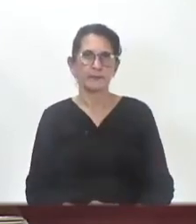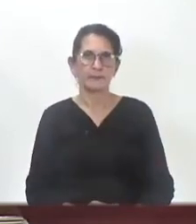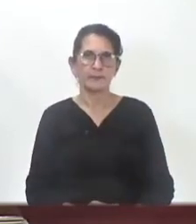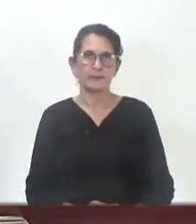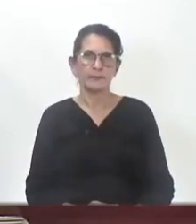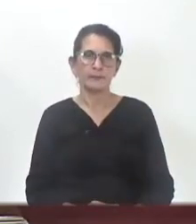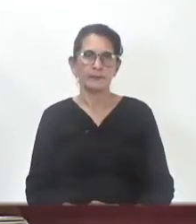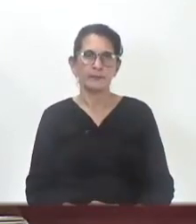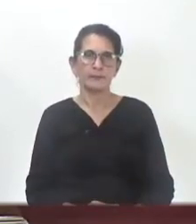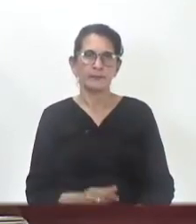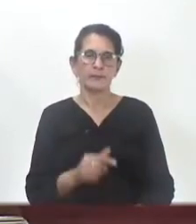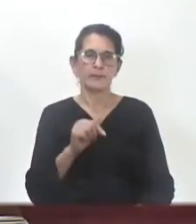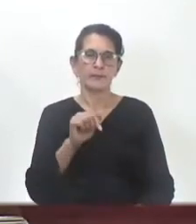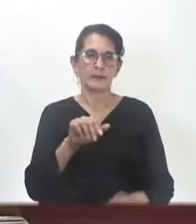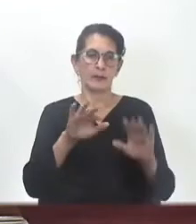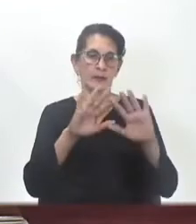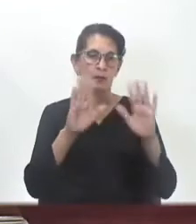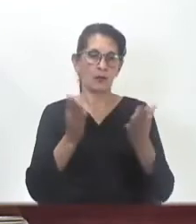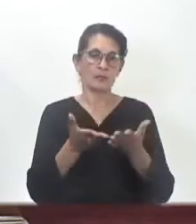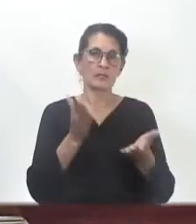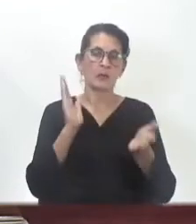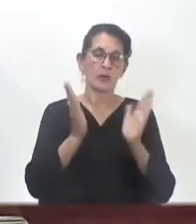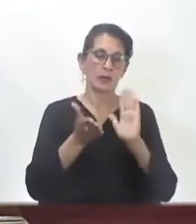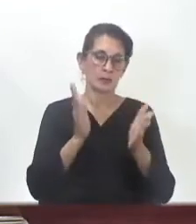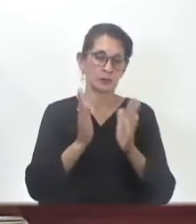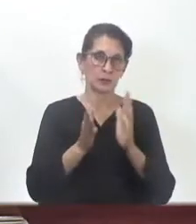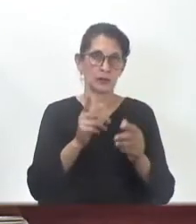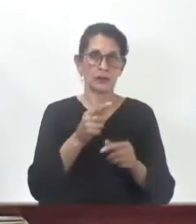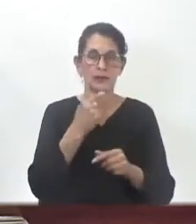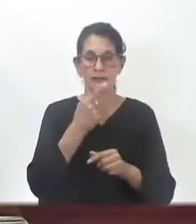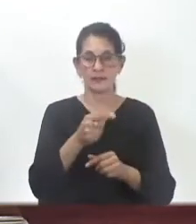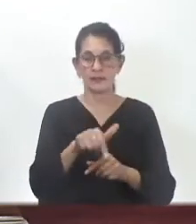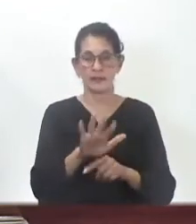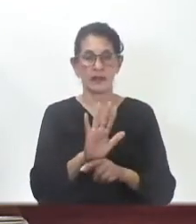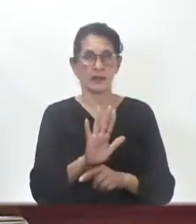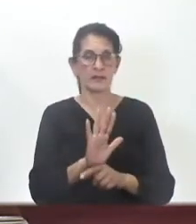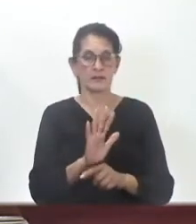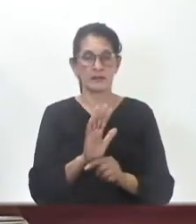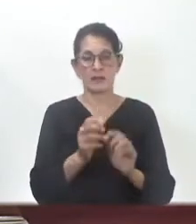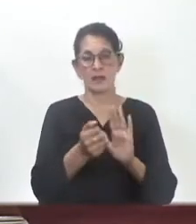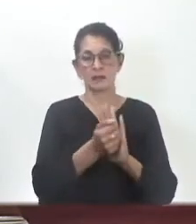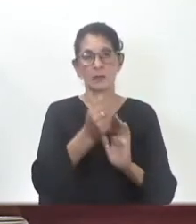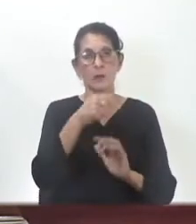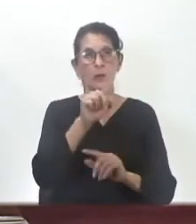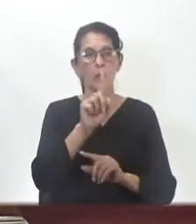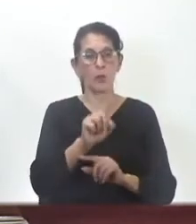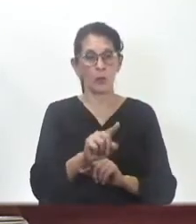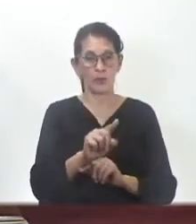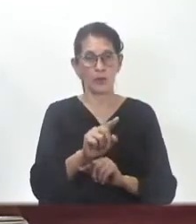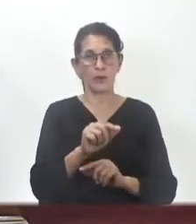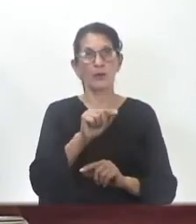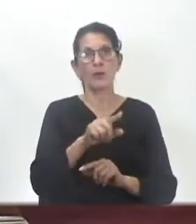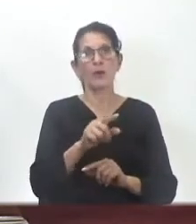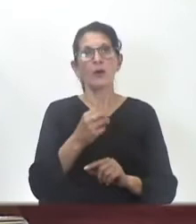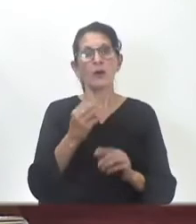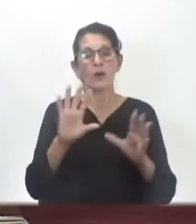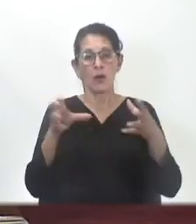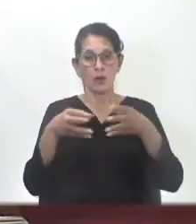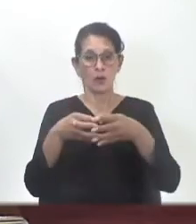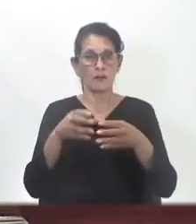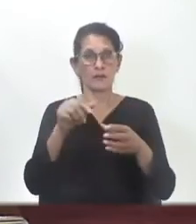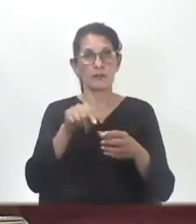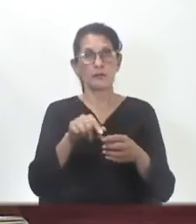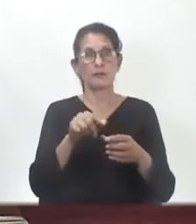En la Convención contra la Tortura defiende así al flagelo. En el artículo 1, a los efectos de la presente Convención,